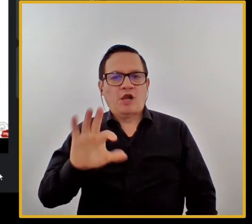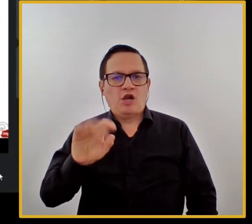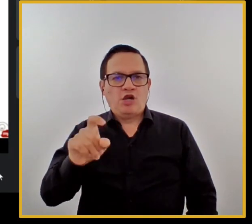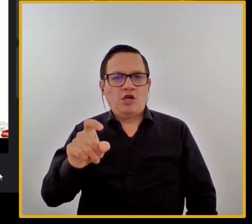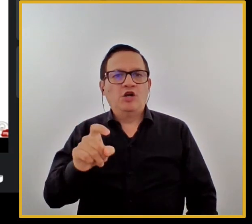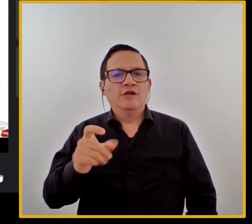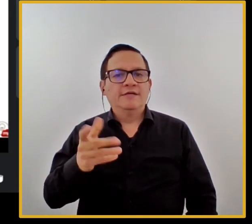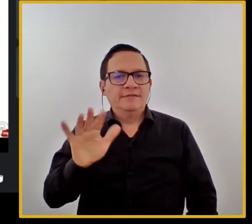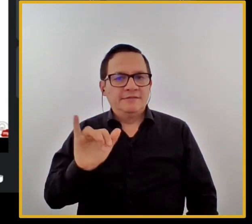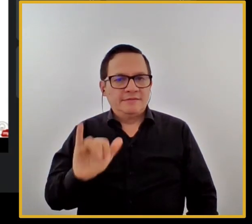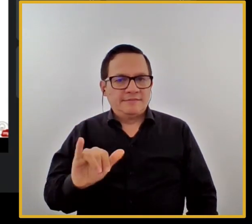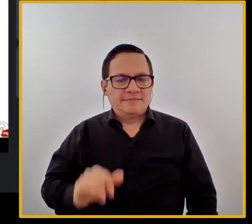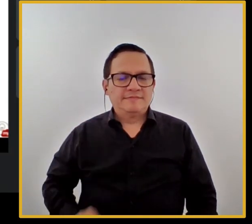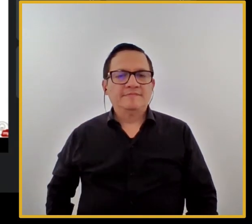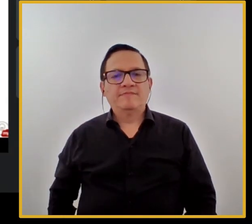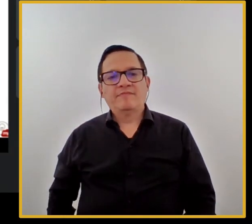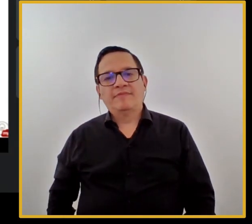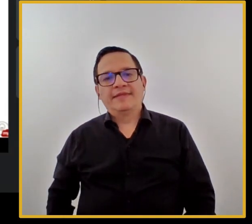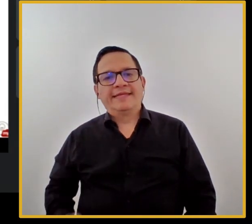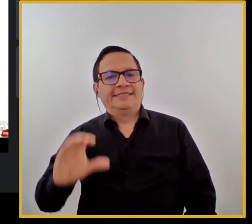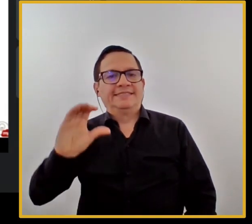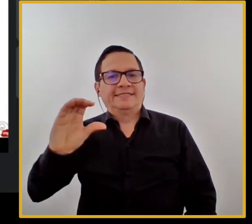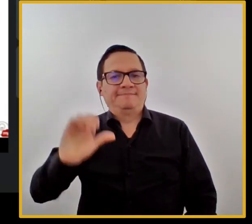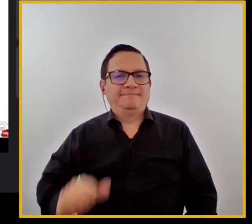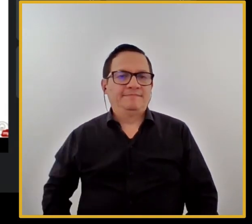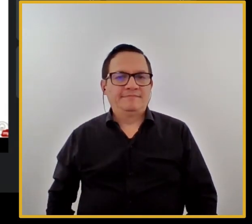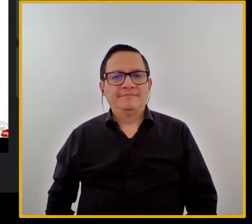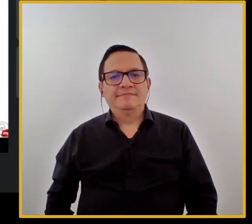logaritmo de c.